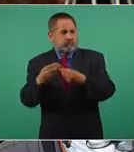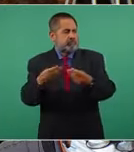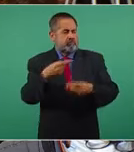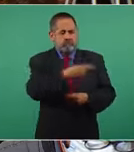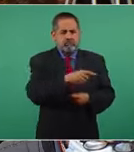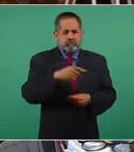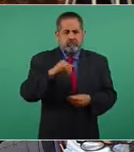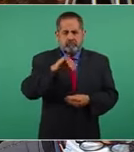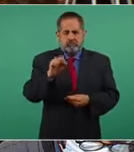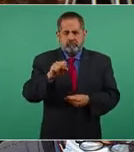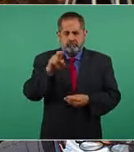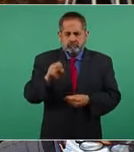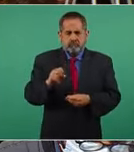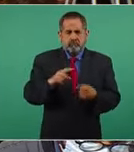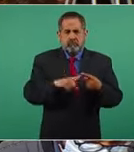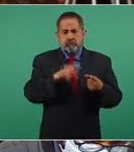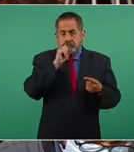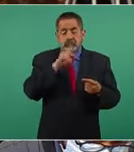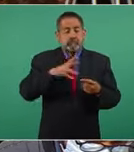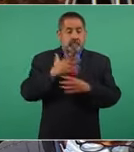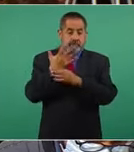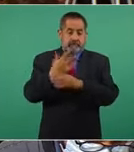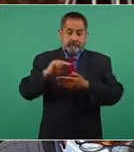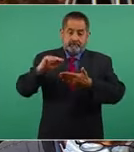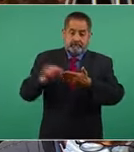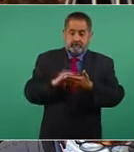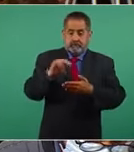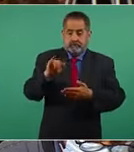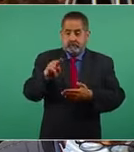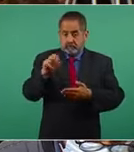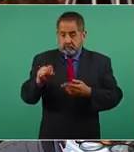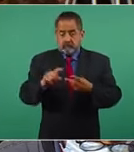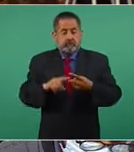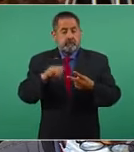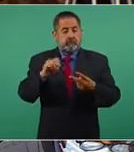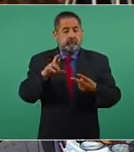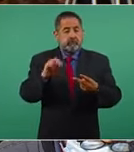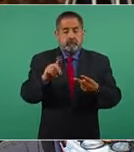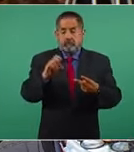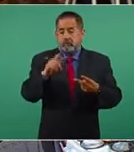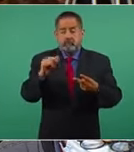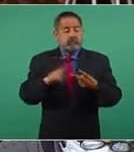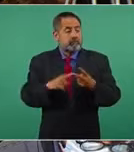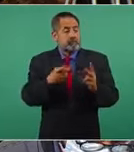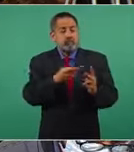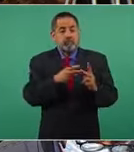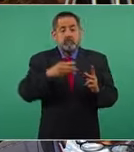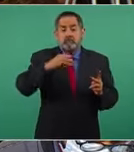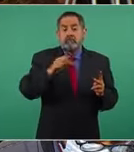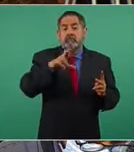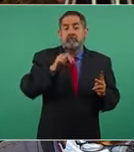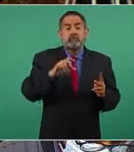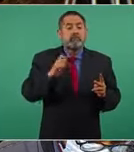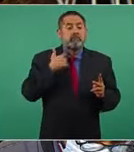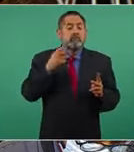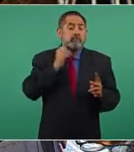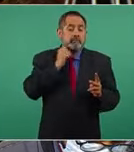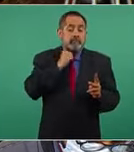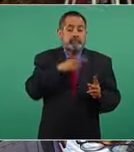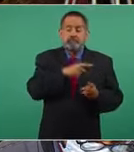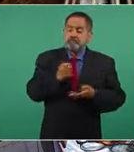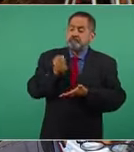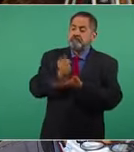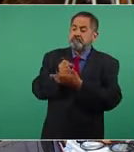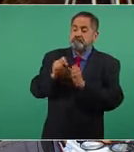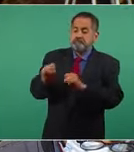los contratos. Ahí viene la firma de Jesús Horta y viene la firma de Mario Delgado. Incluso Mario Delgado, cuando fue senador, él aprobó